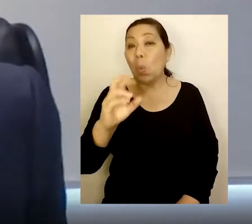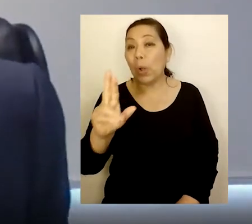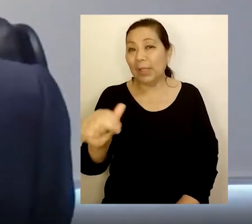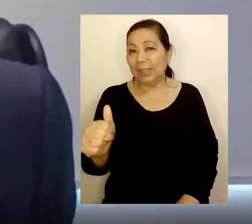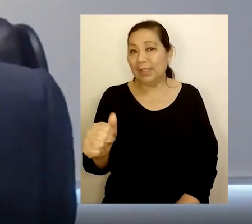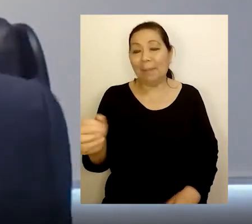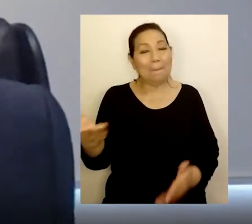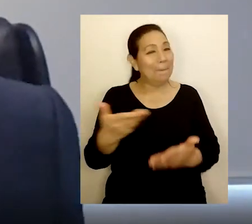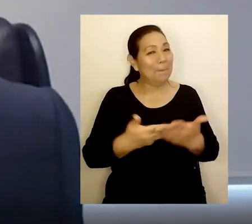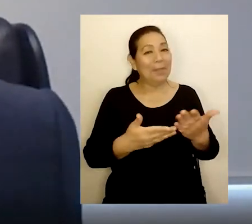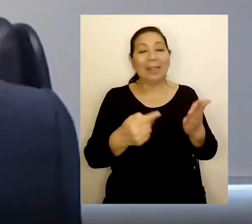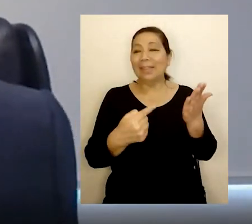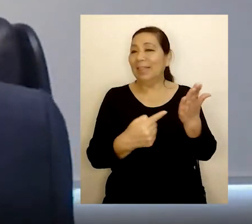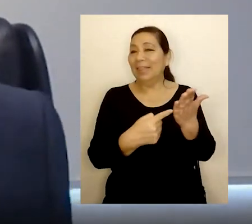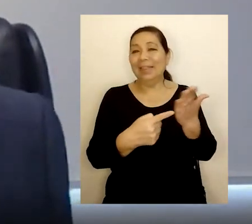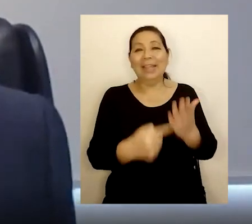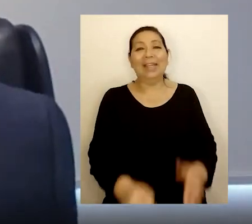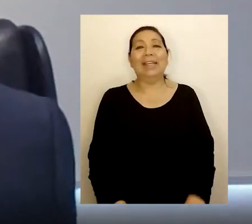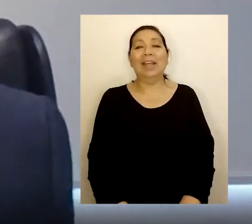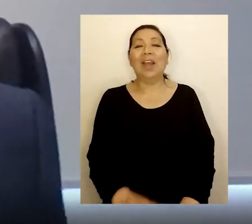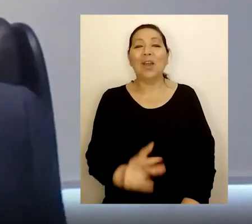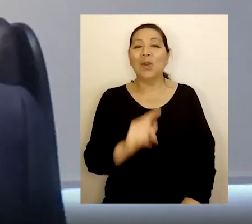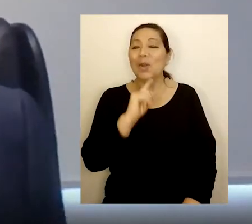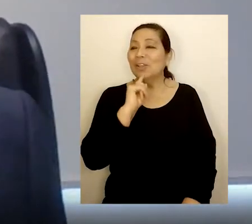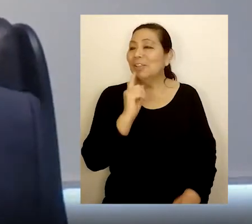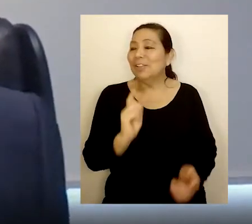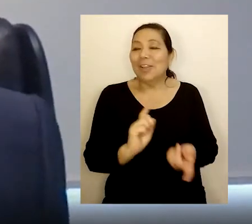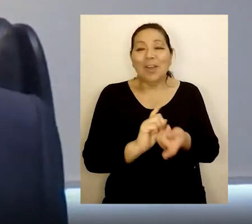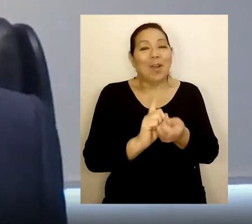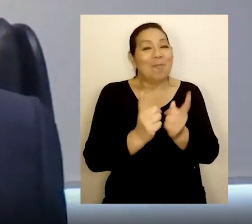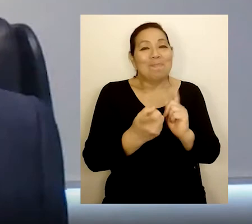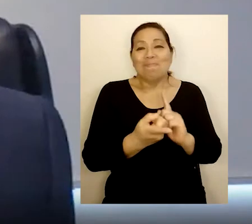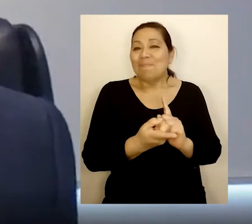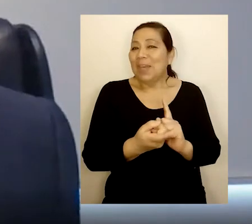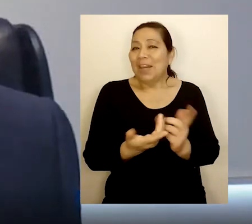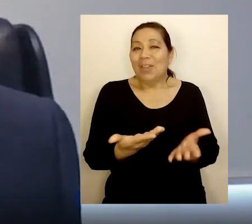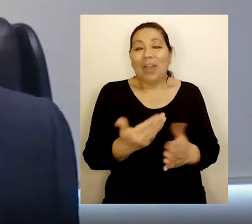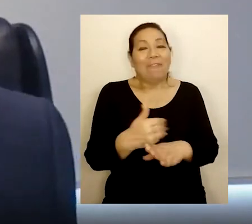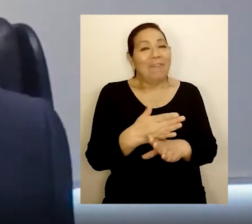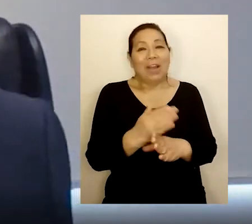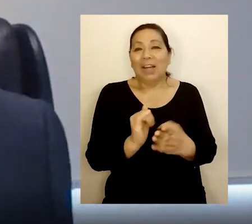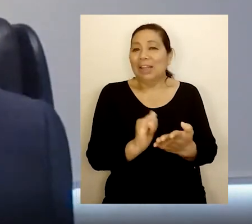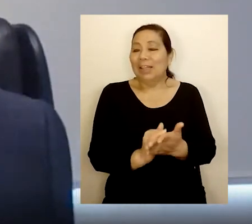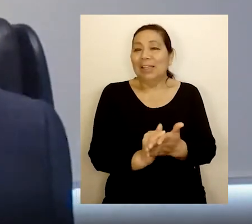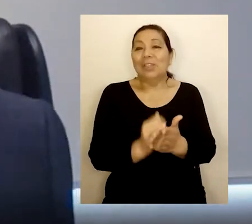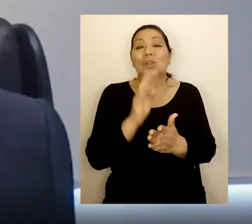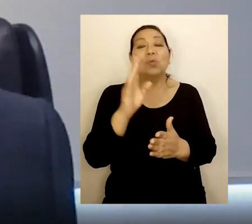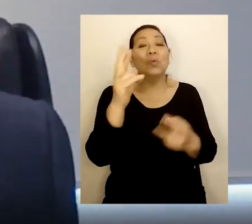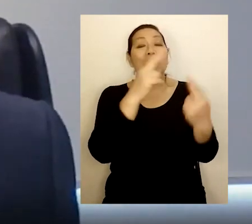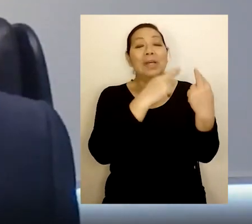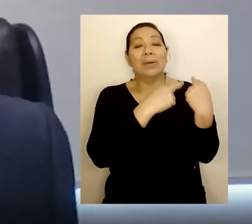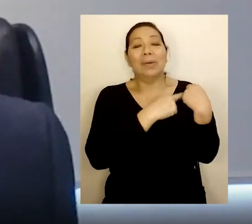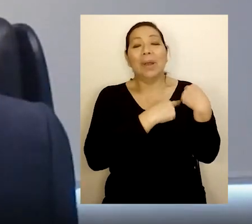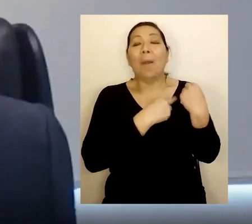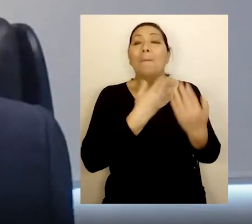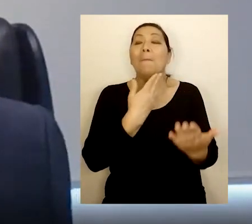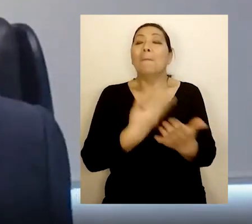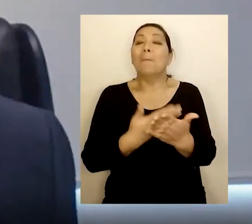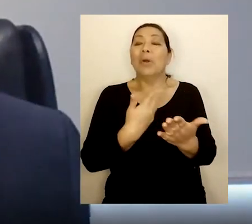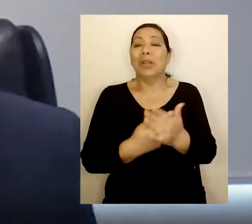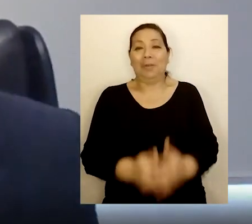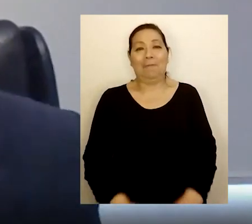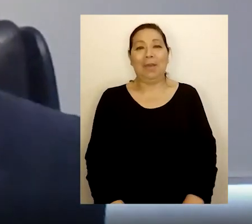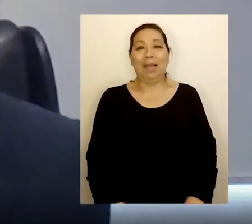situaciones meramente técnicas ya no se convierte en una facultad, sino es un deber la prueba